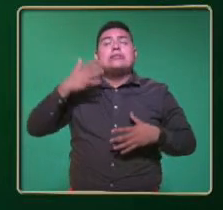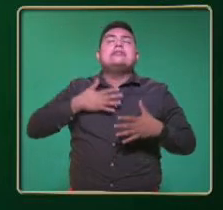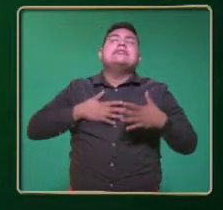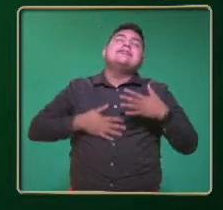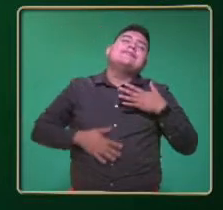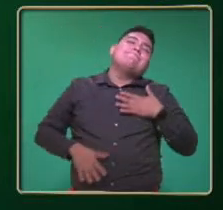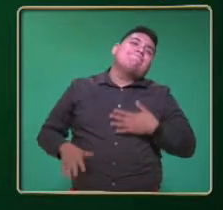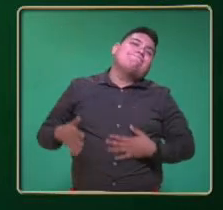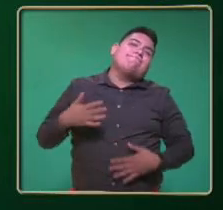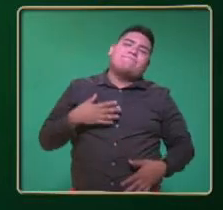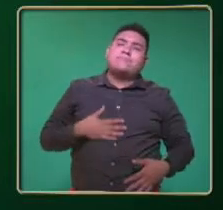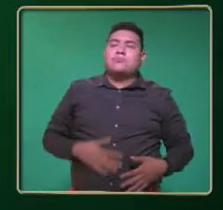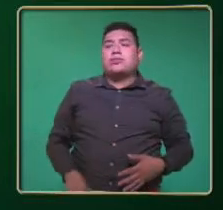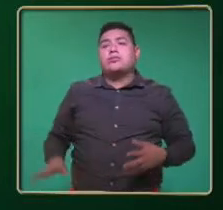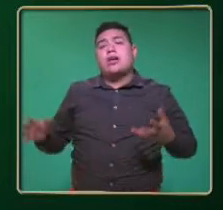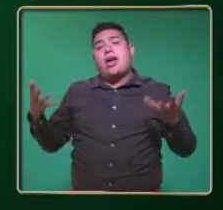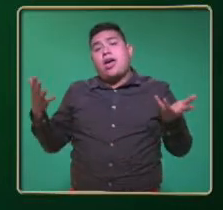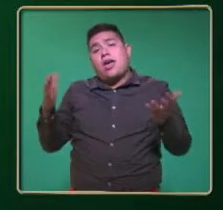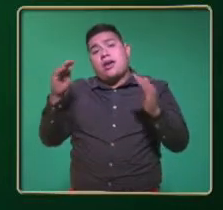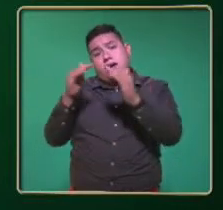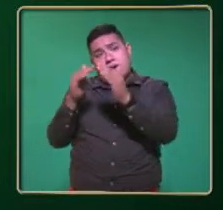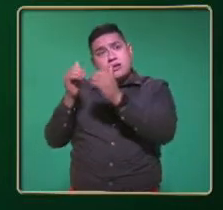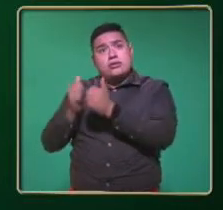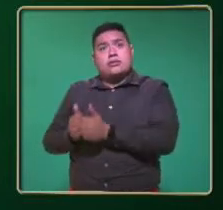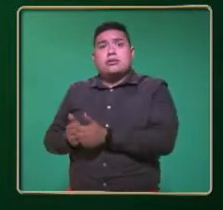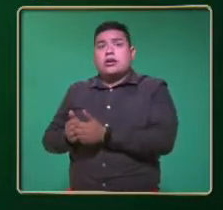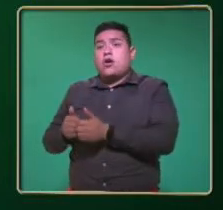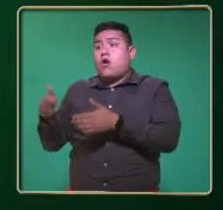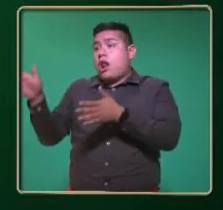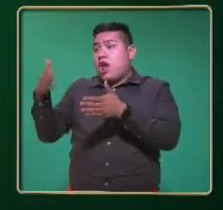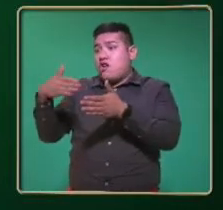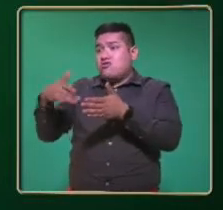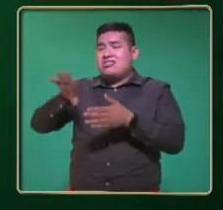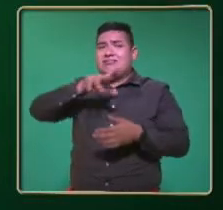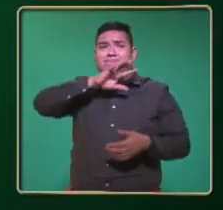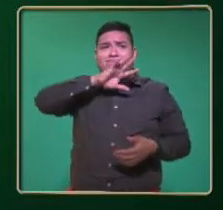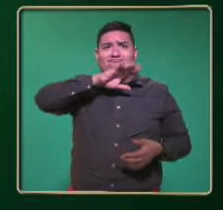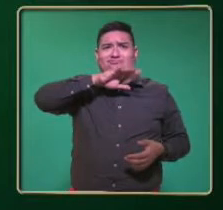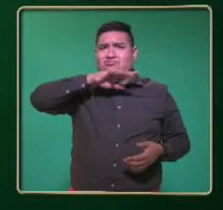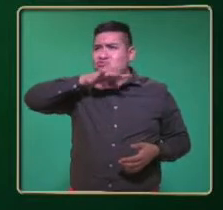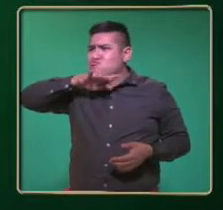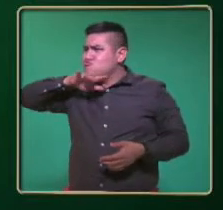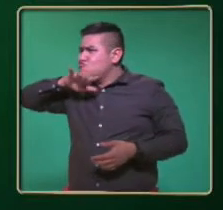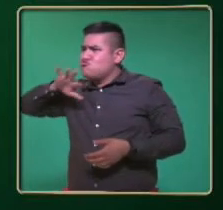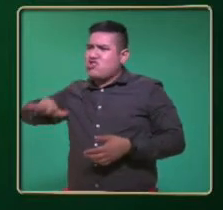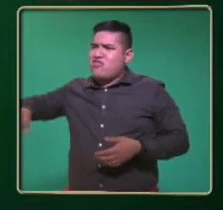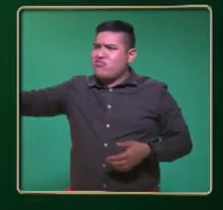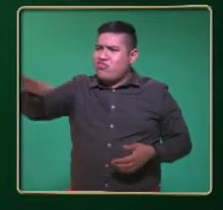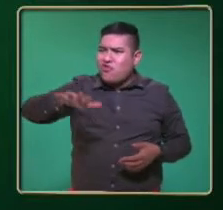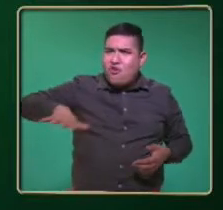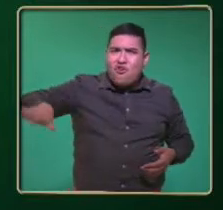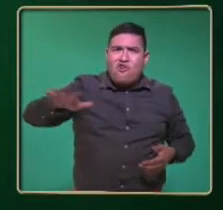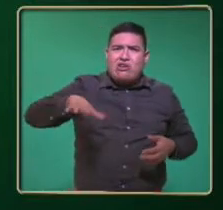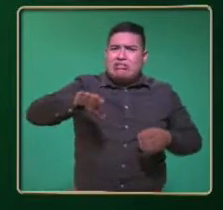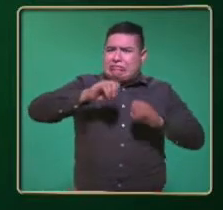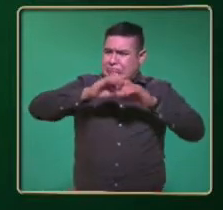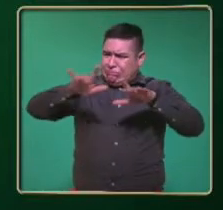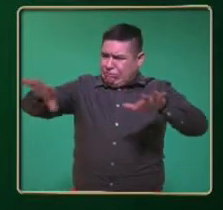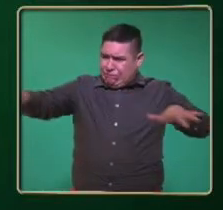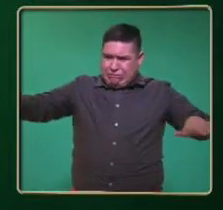En casita podemos estar con la cocina sucia, el regadero en